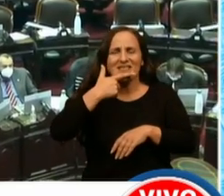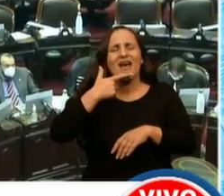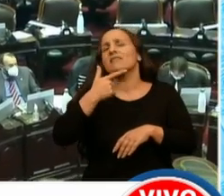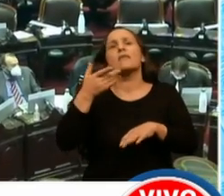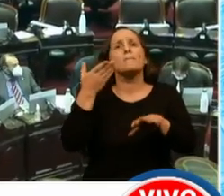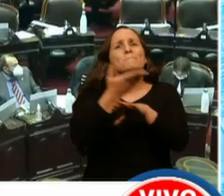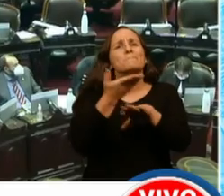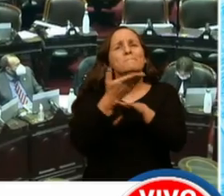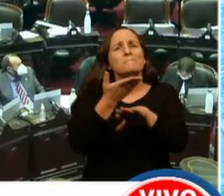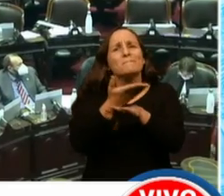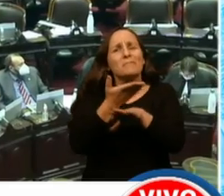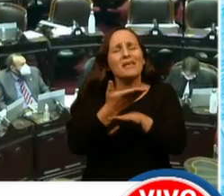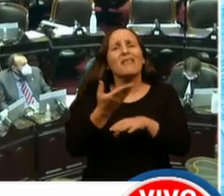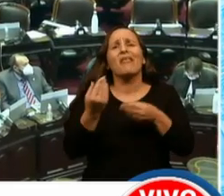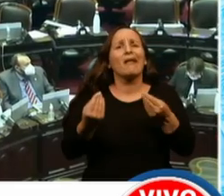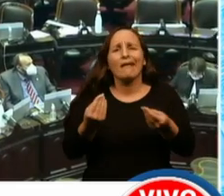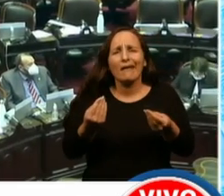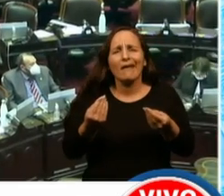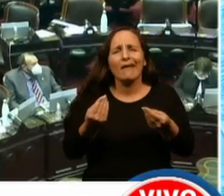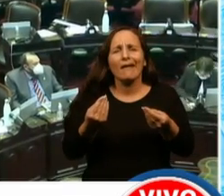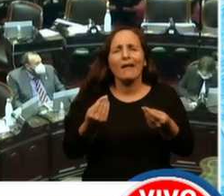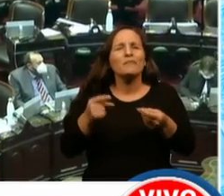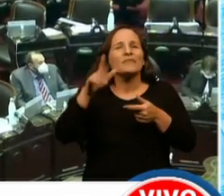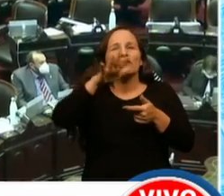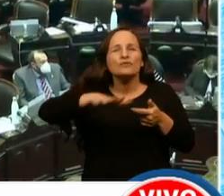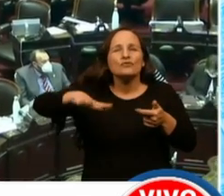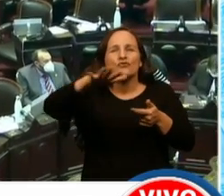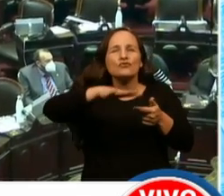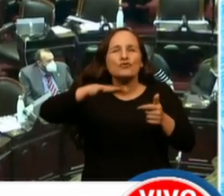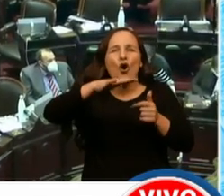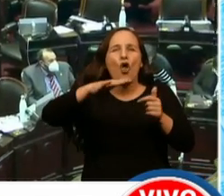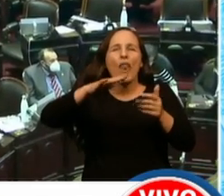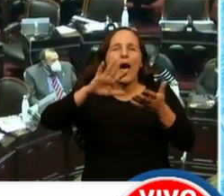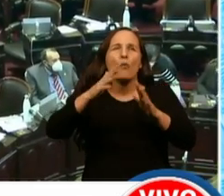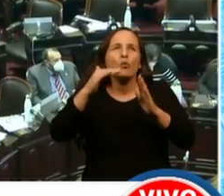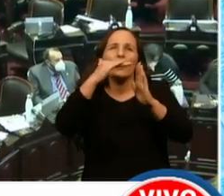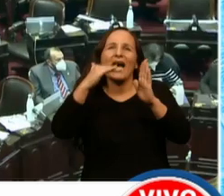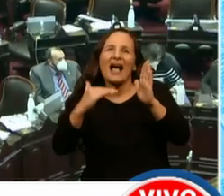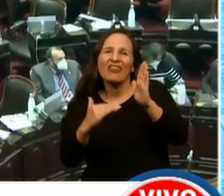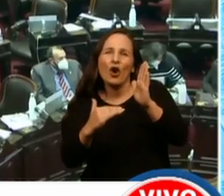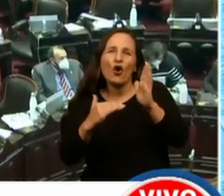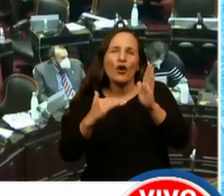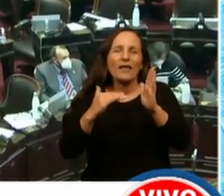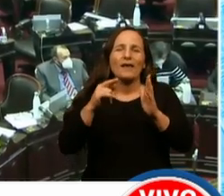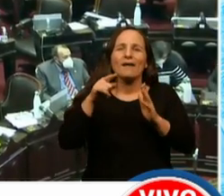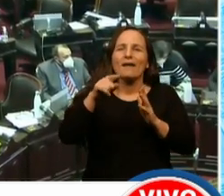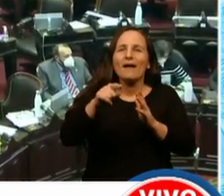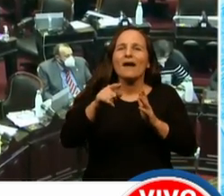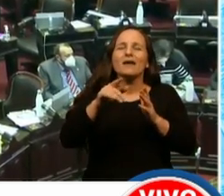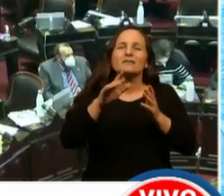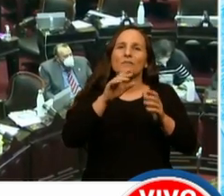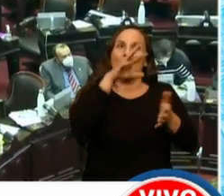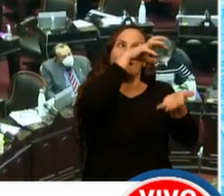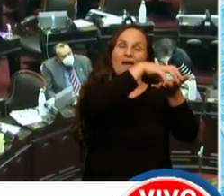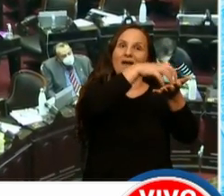pedían una zonificación y categorización a la distribuidora